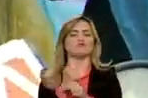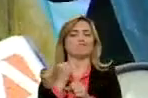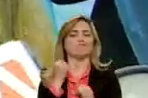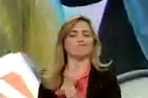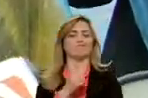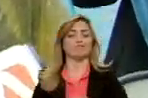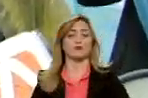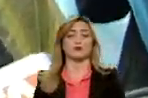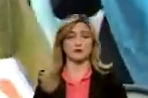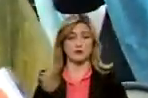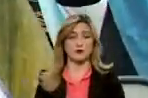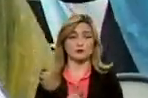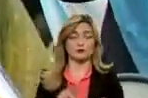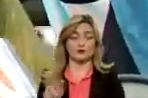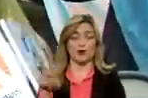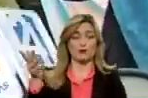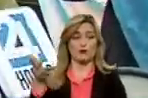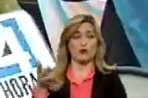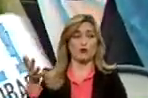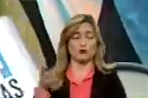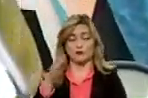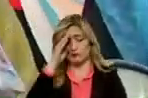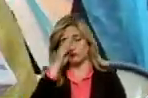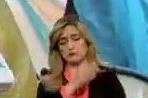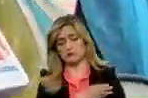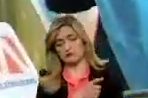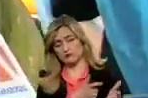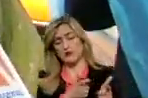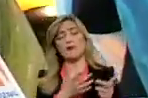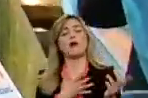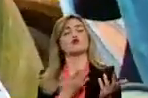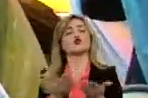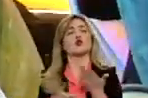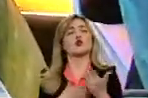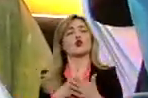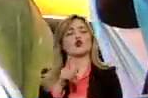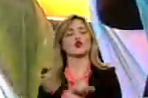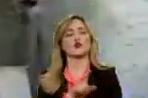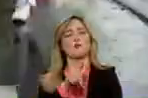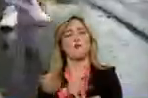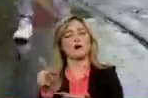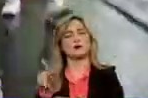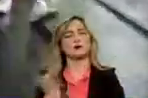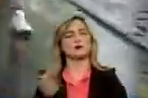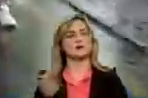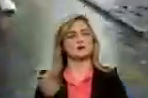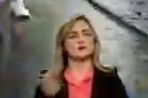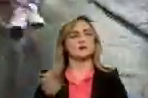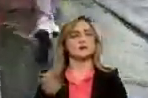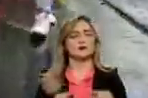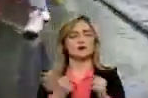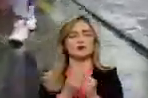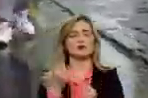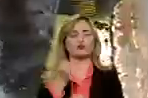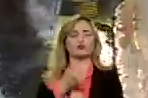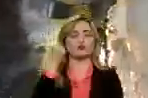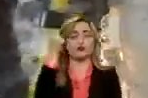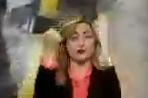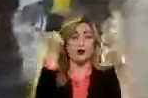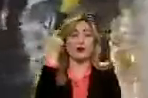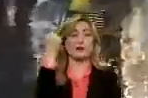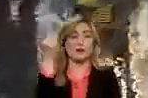Demandamos para que pague a los profesores, a los militares, a los médicos, a todos. Los gremios de trabajadores reviven